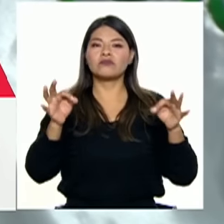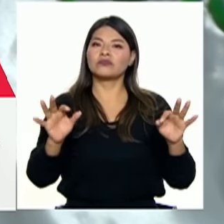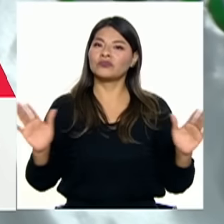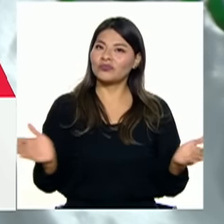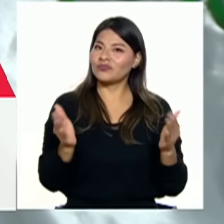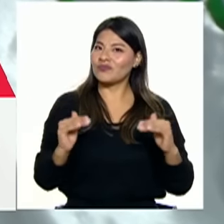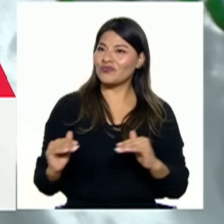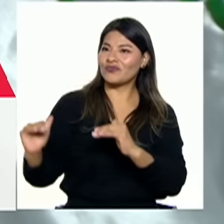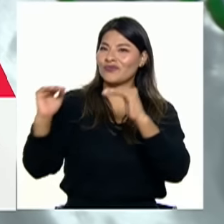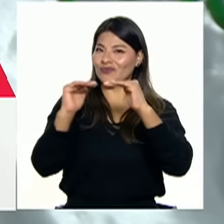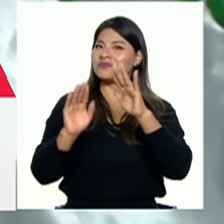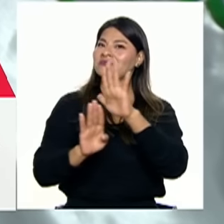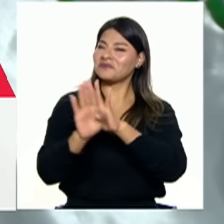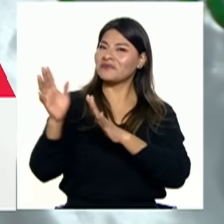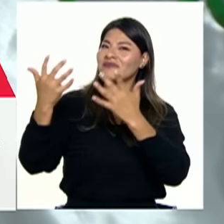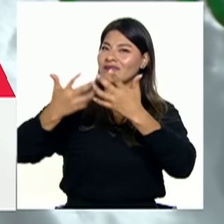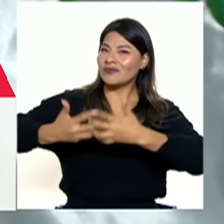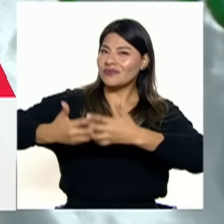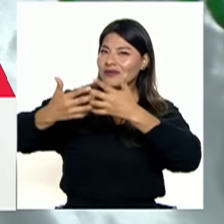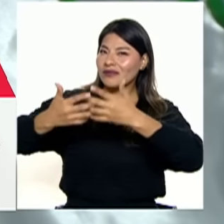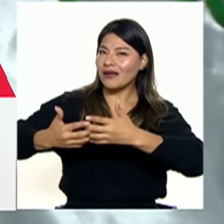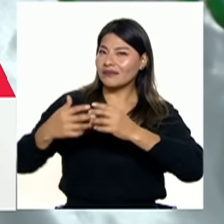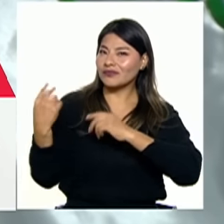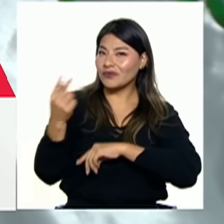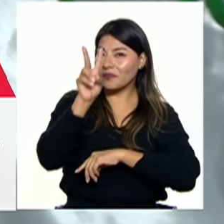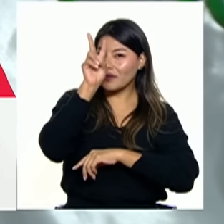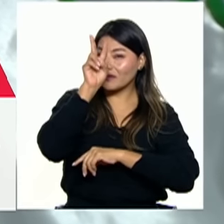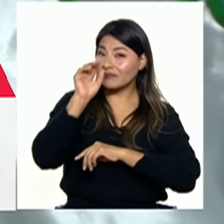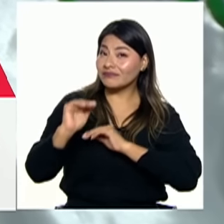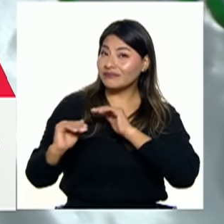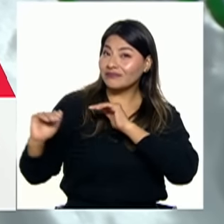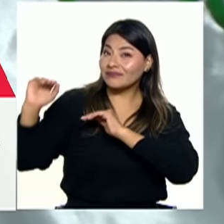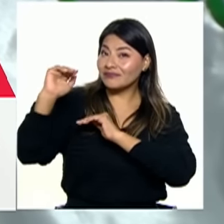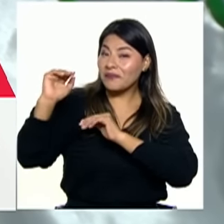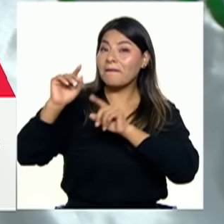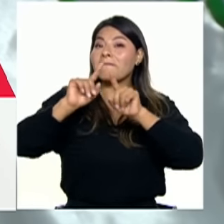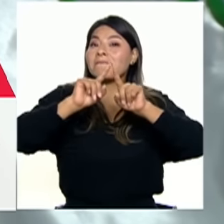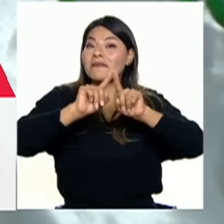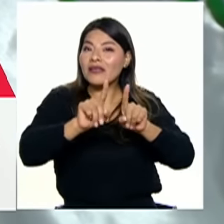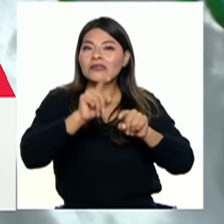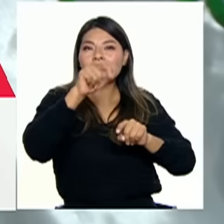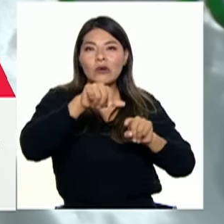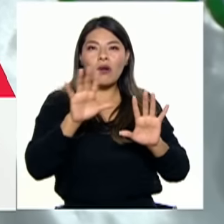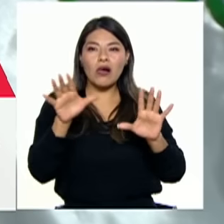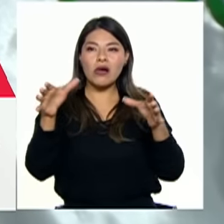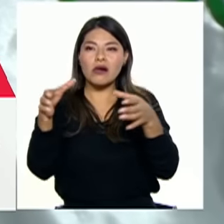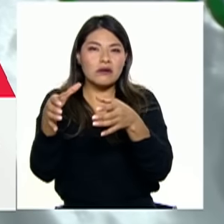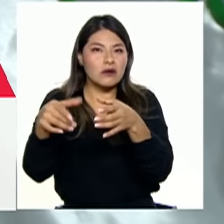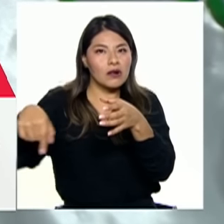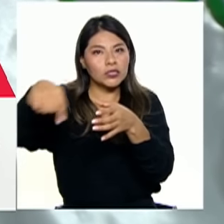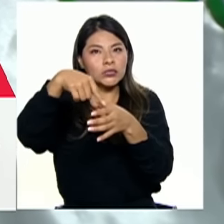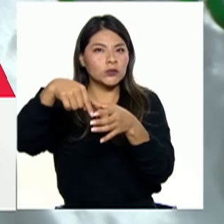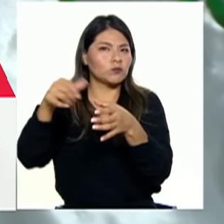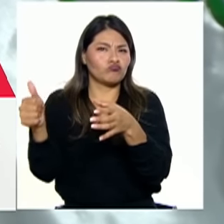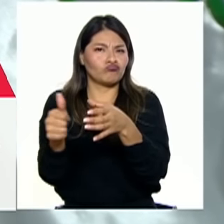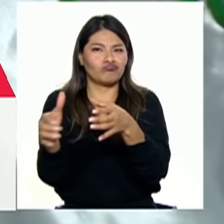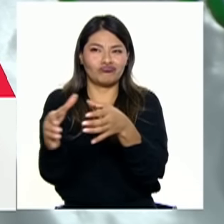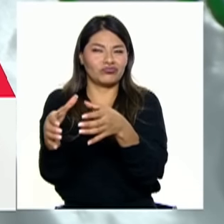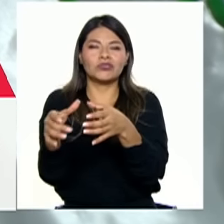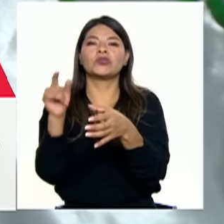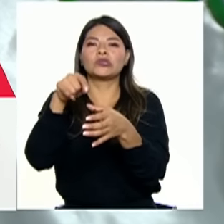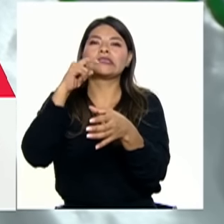nacional. Sin embargo, este desarrollo no se logra de forma aislada. Es necesario